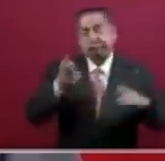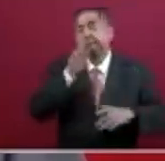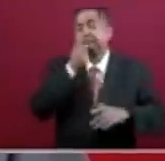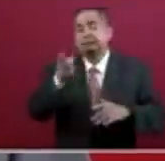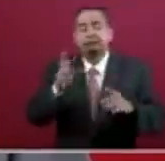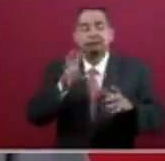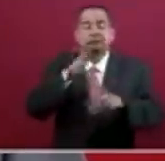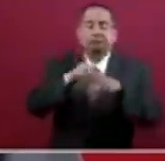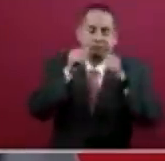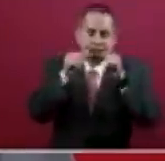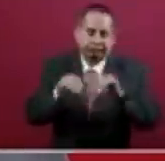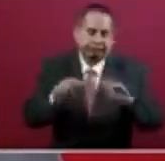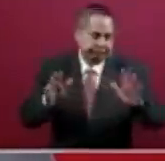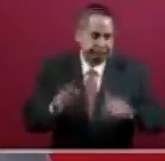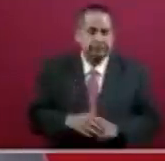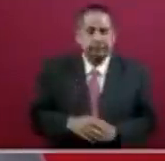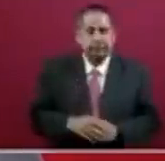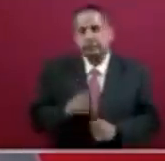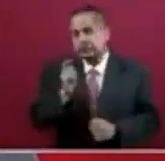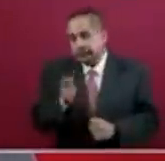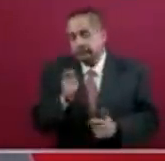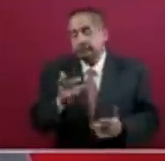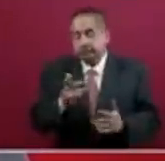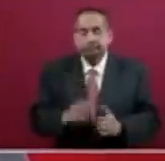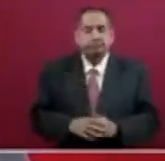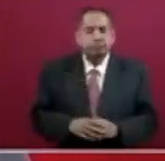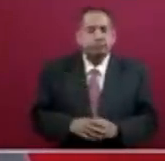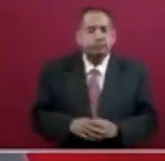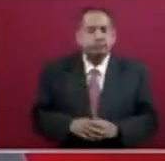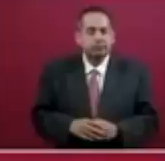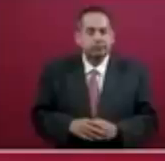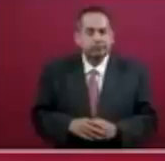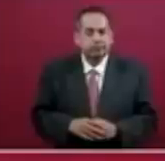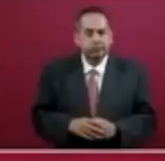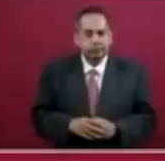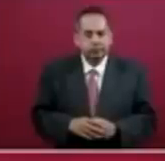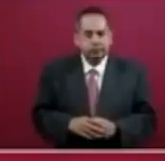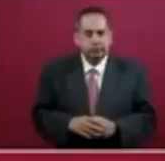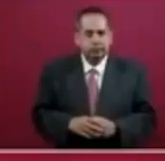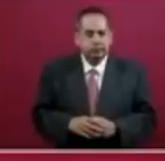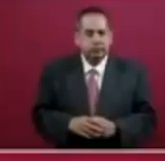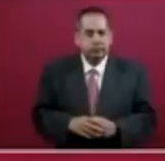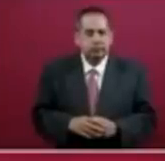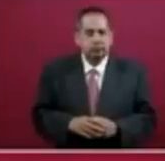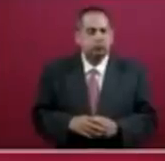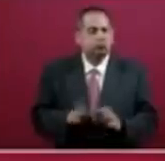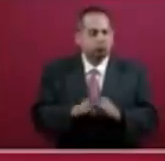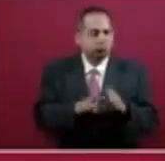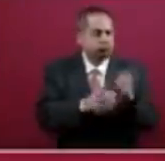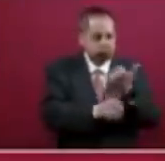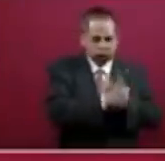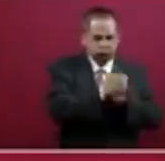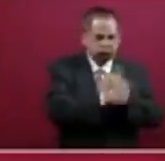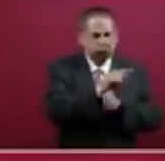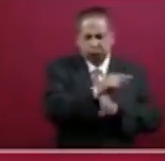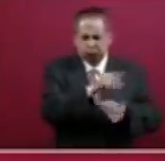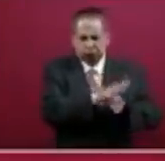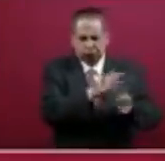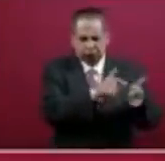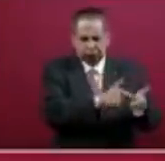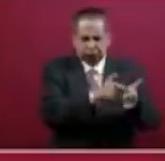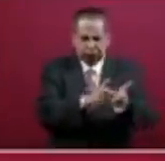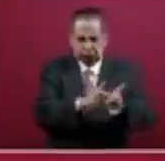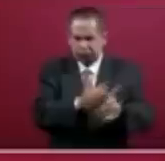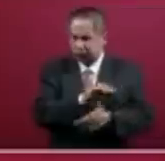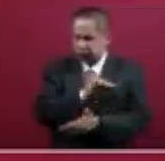Entonces, con competencia, no